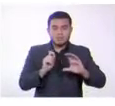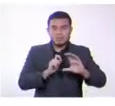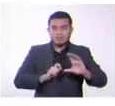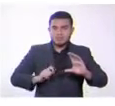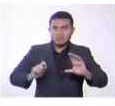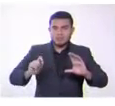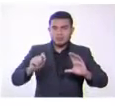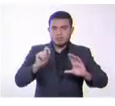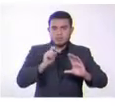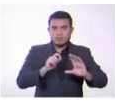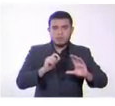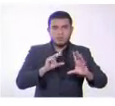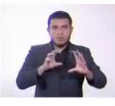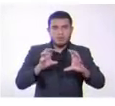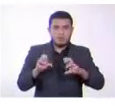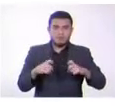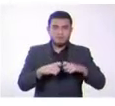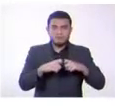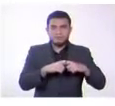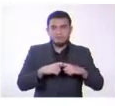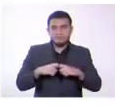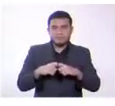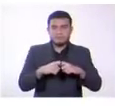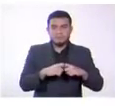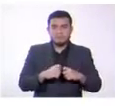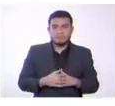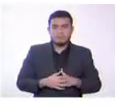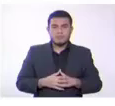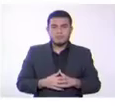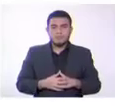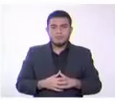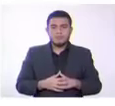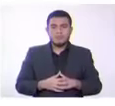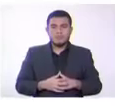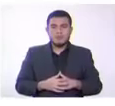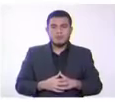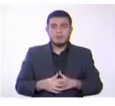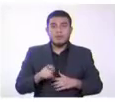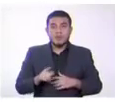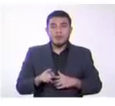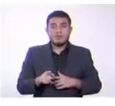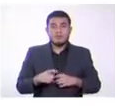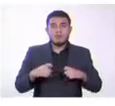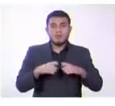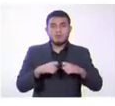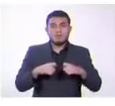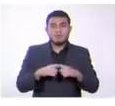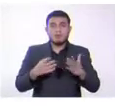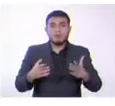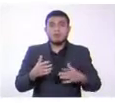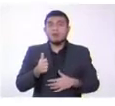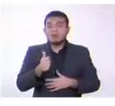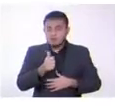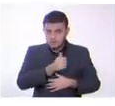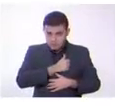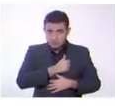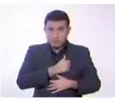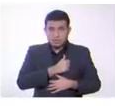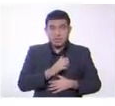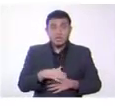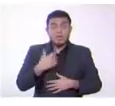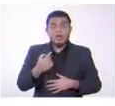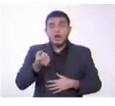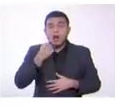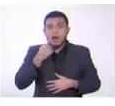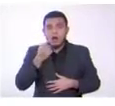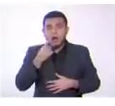tales nubes electrónicas. Estos electrones libres son los responsables de que los